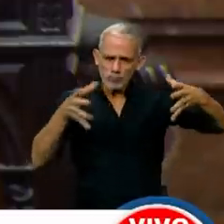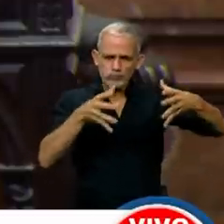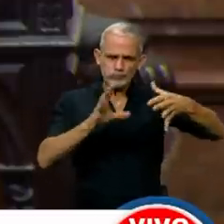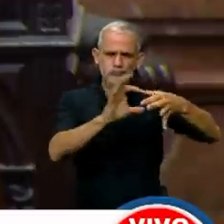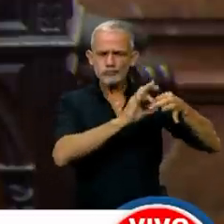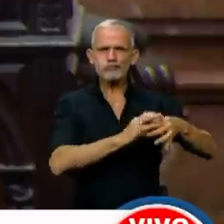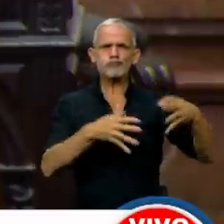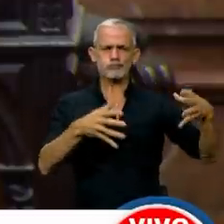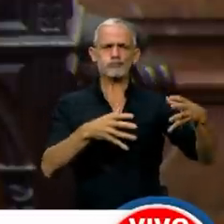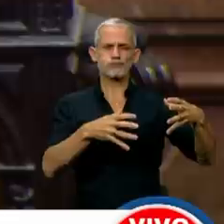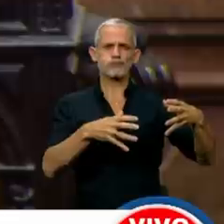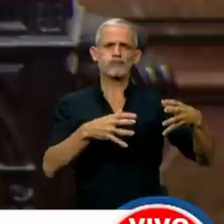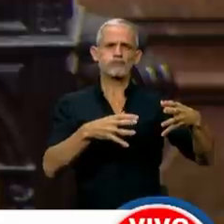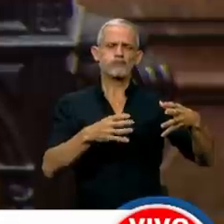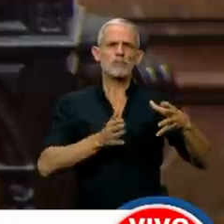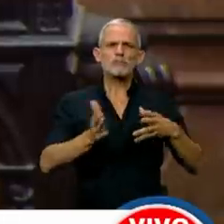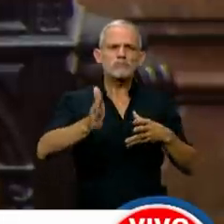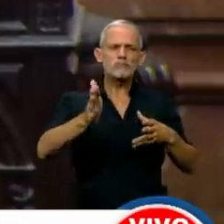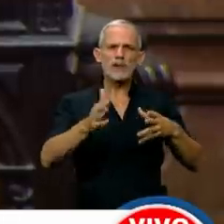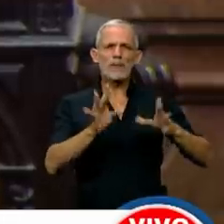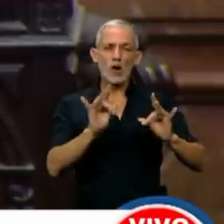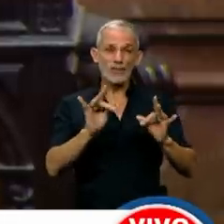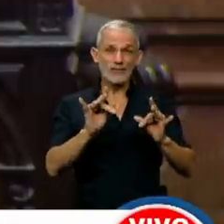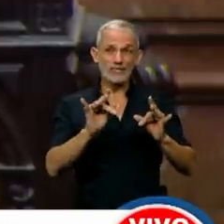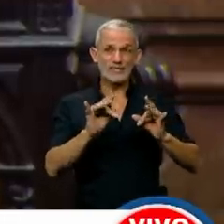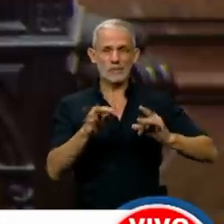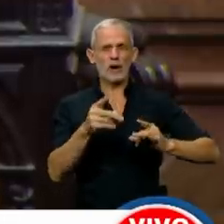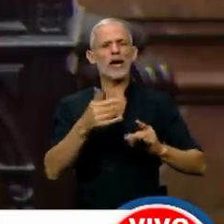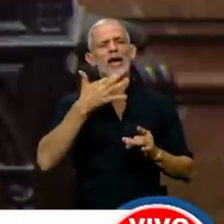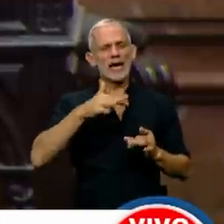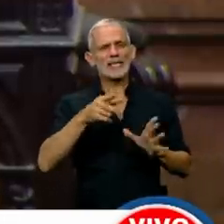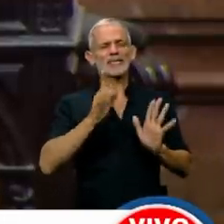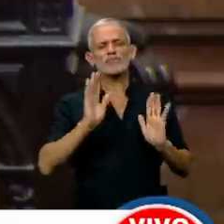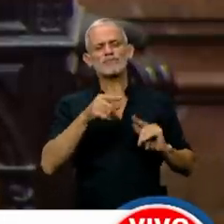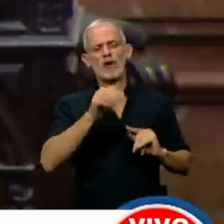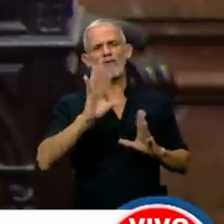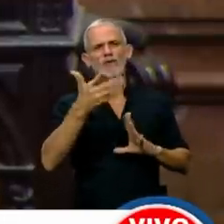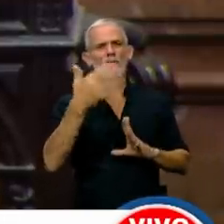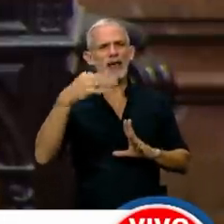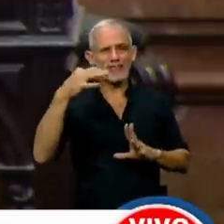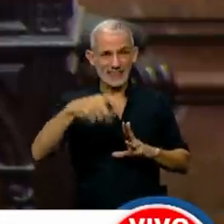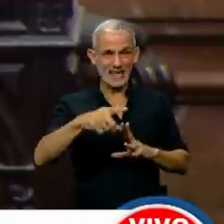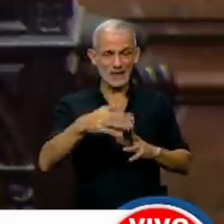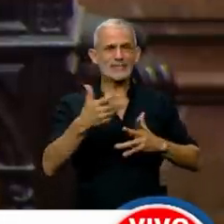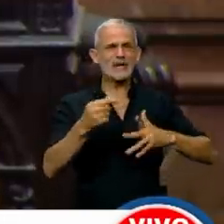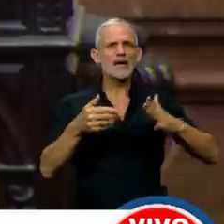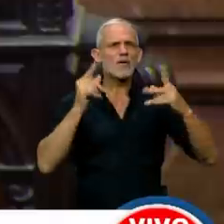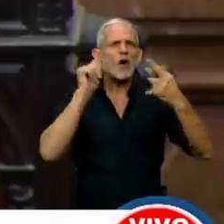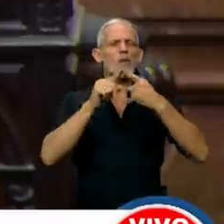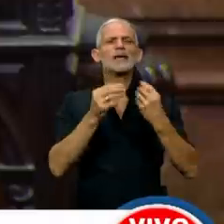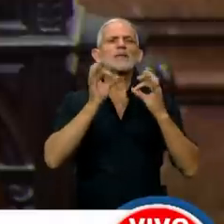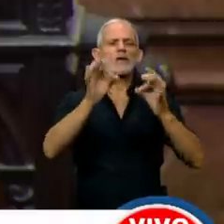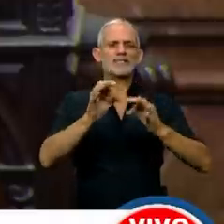que está recorriendo un camino difícil pero que entendemos que es el camino que tiene que ser el que nos conduzca